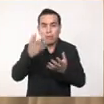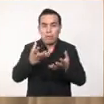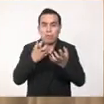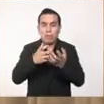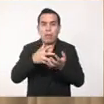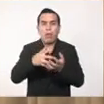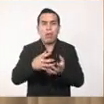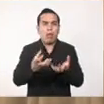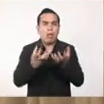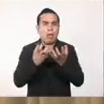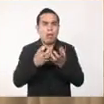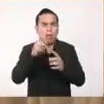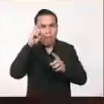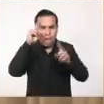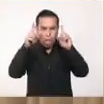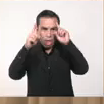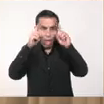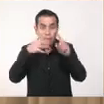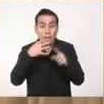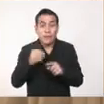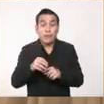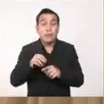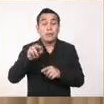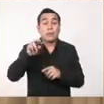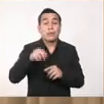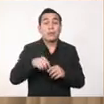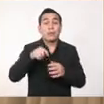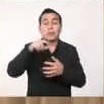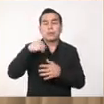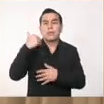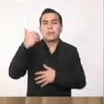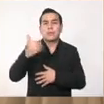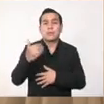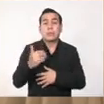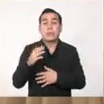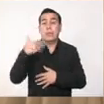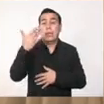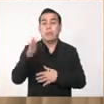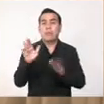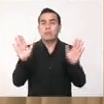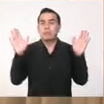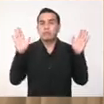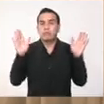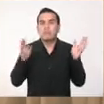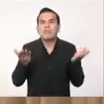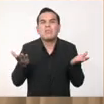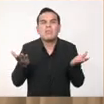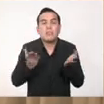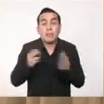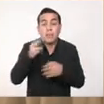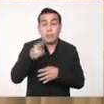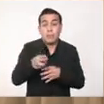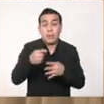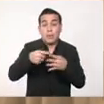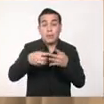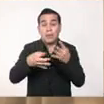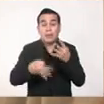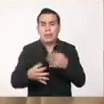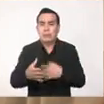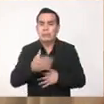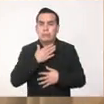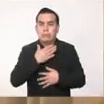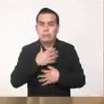tribunales, para decir que ya en el segundo o tercer siglo antes de Jesucristo, interpretar la misma ley era una cosa